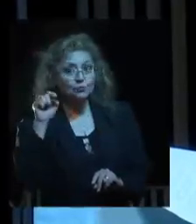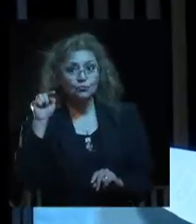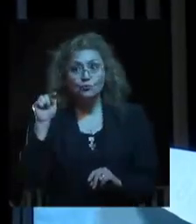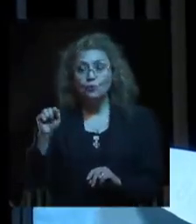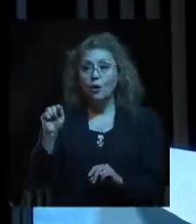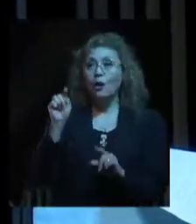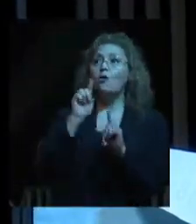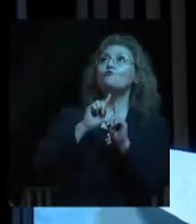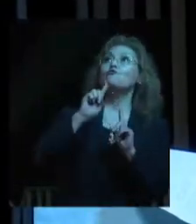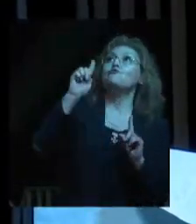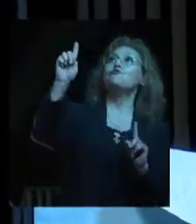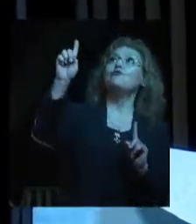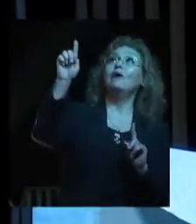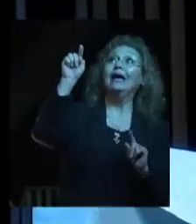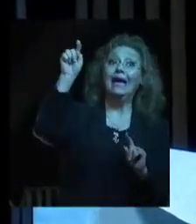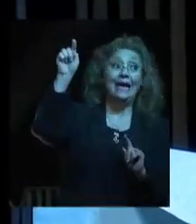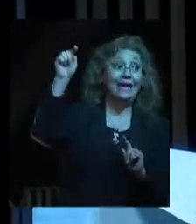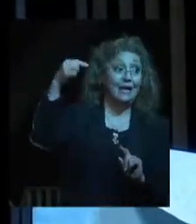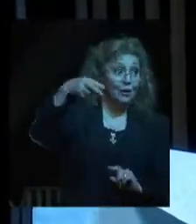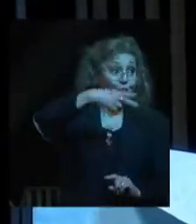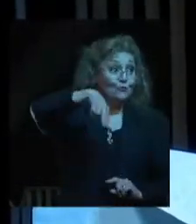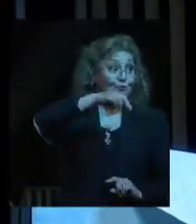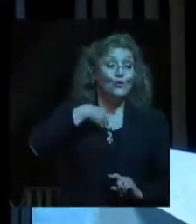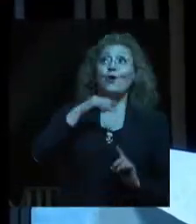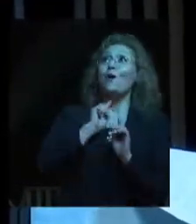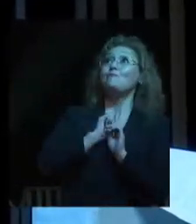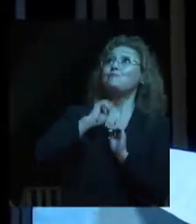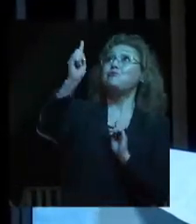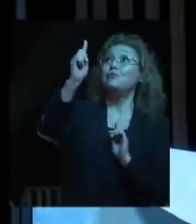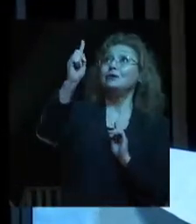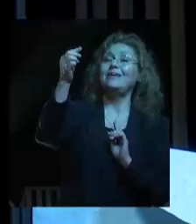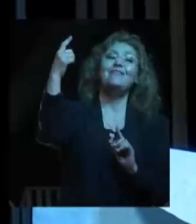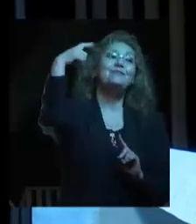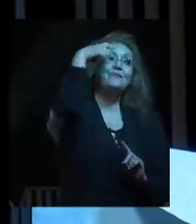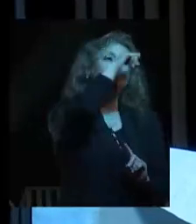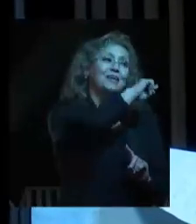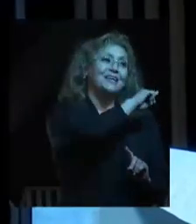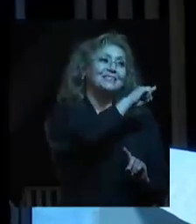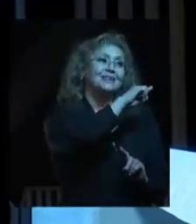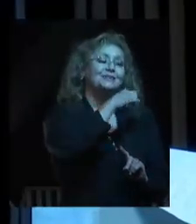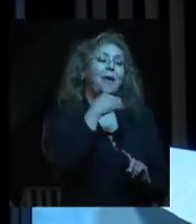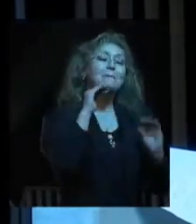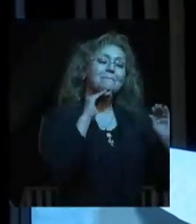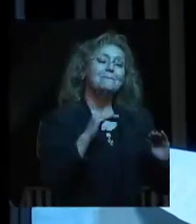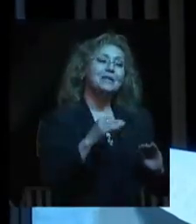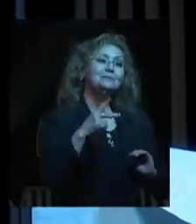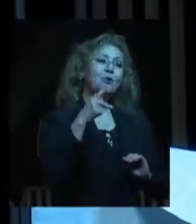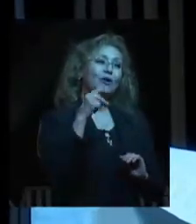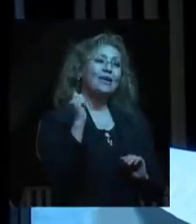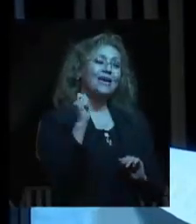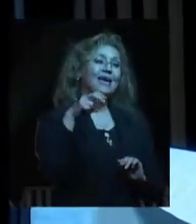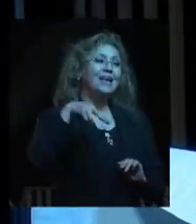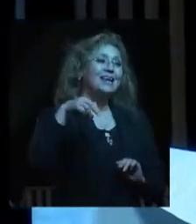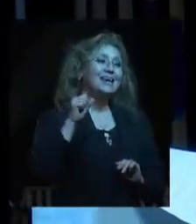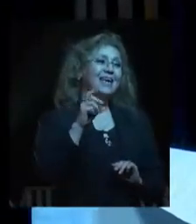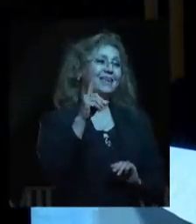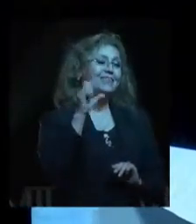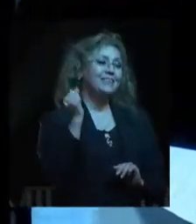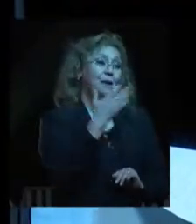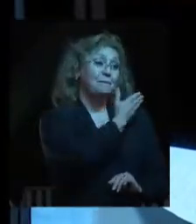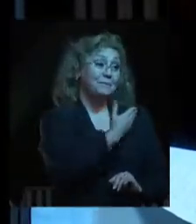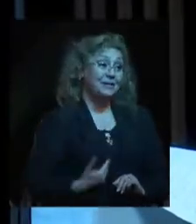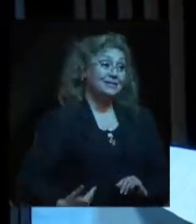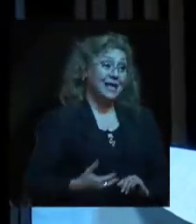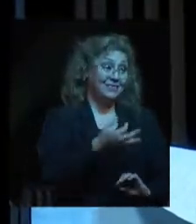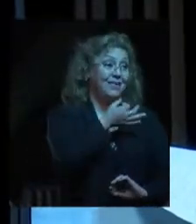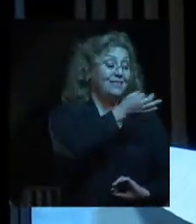ahí para que vayamos. Y es muy difícil. Yo digo lo mismo que dice Kennedy. Mira, lo copio. La